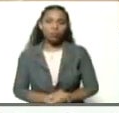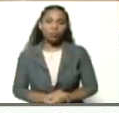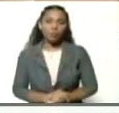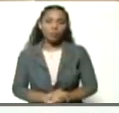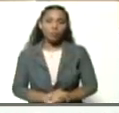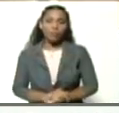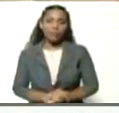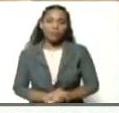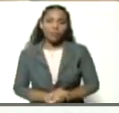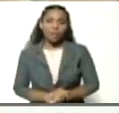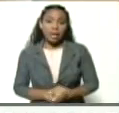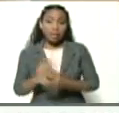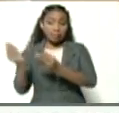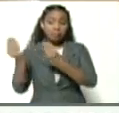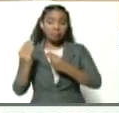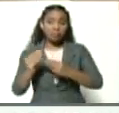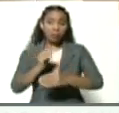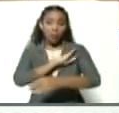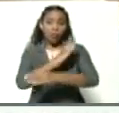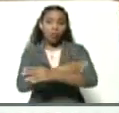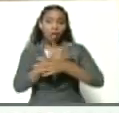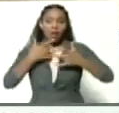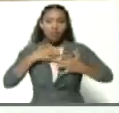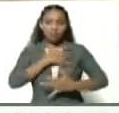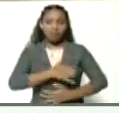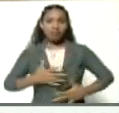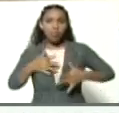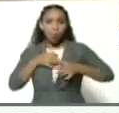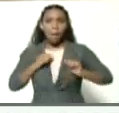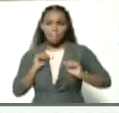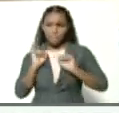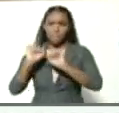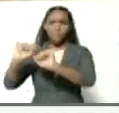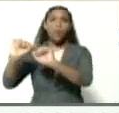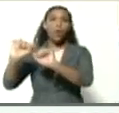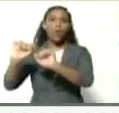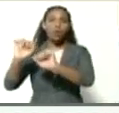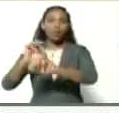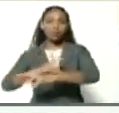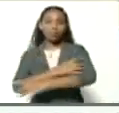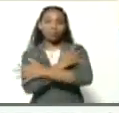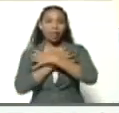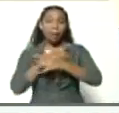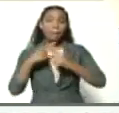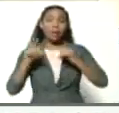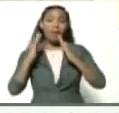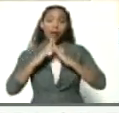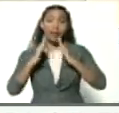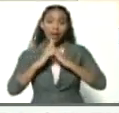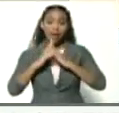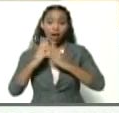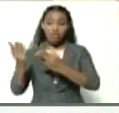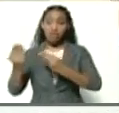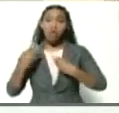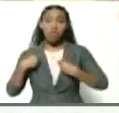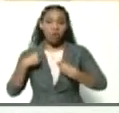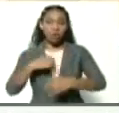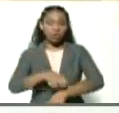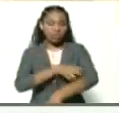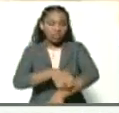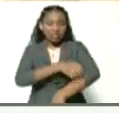Y te daba fuerza para que la inmunología de tu cuerpo se defendiera de la lechina. Pero en la casa nosotros nos dio lechina a